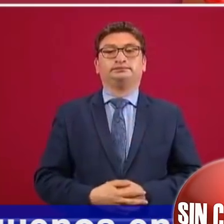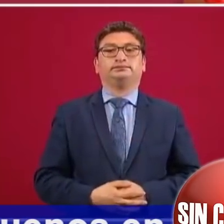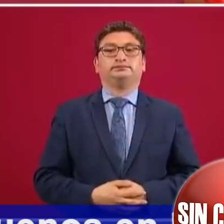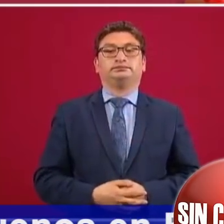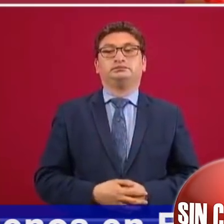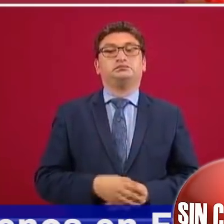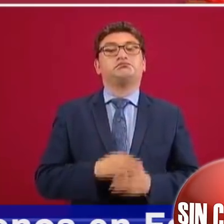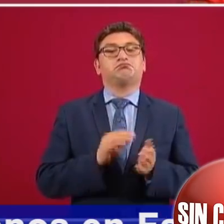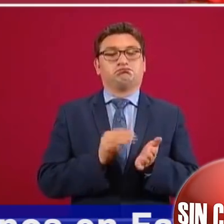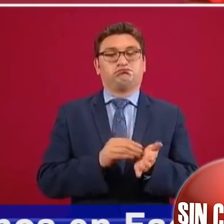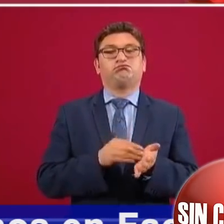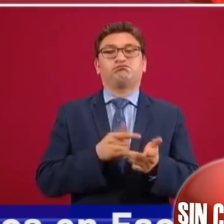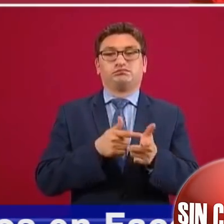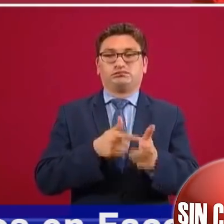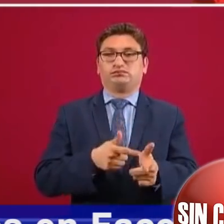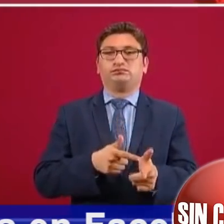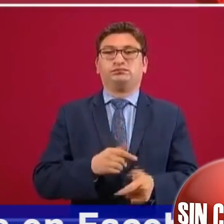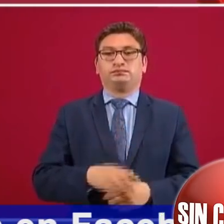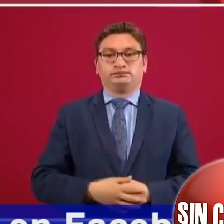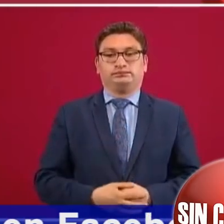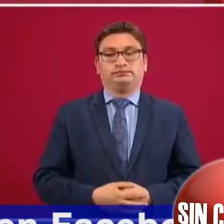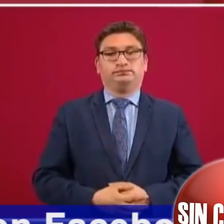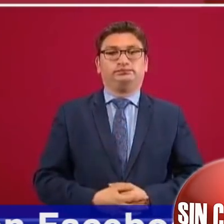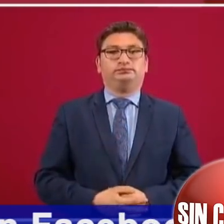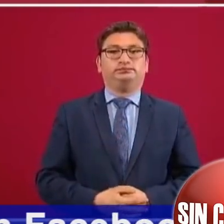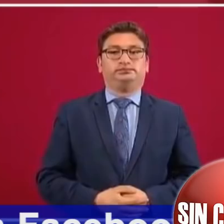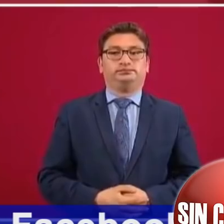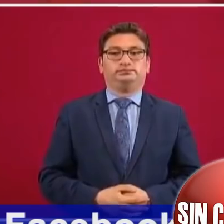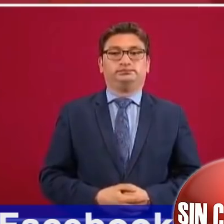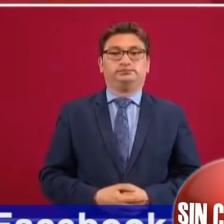sigue existiendo, claro,